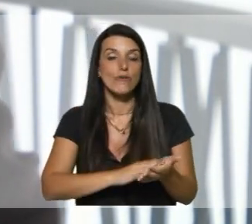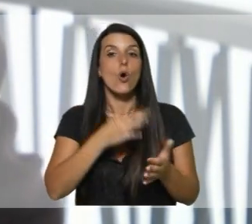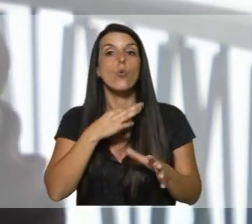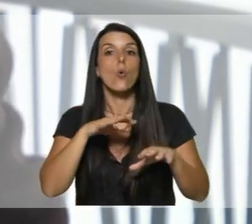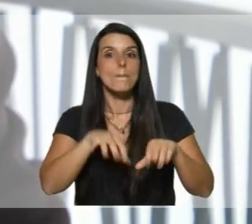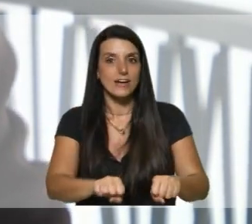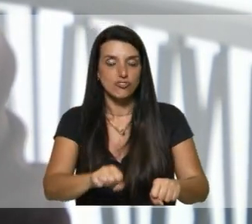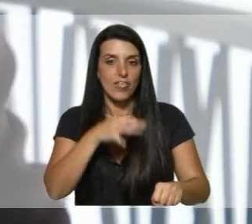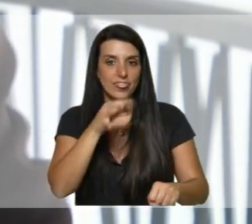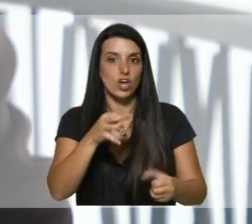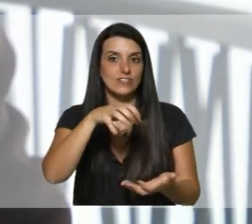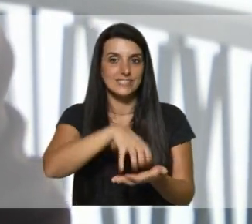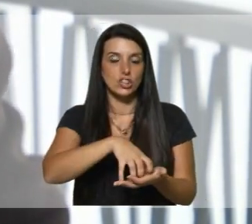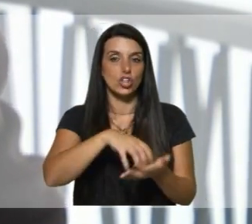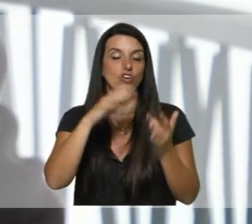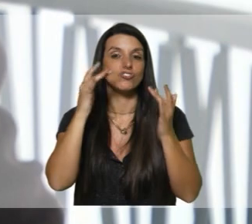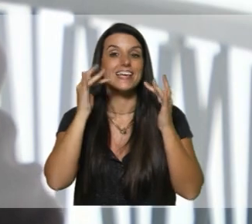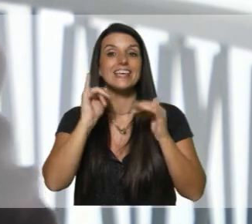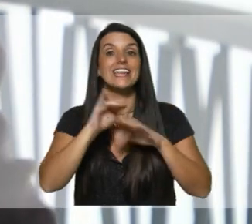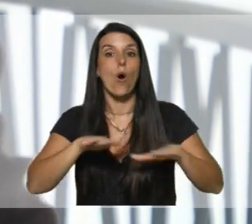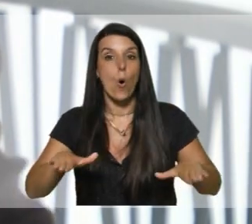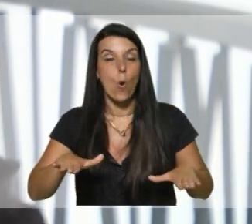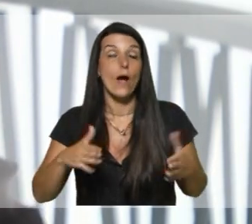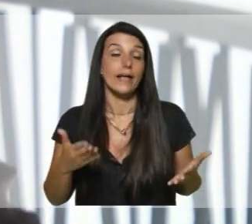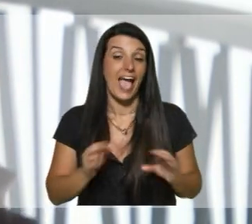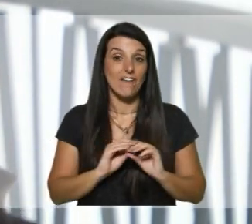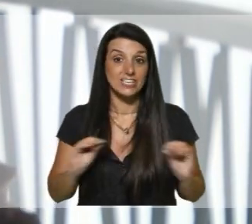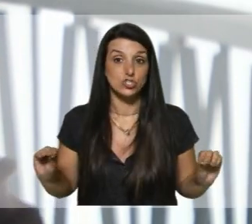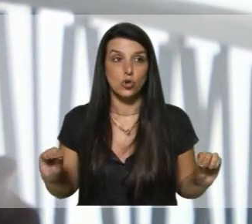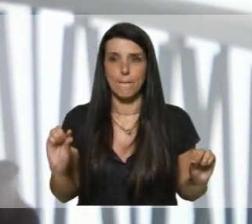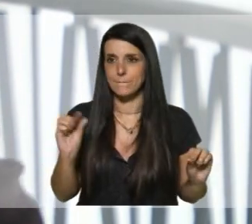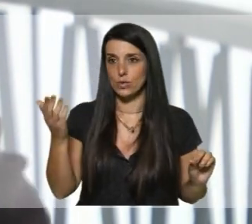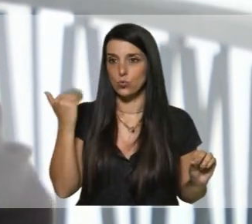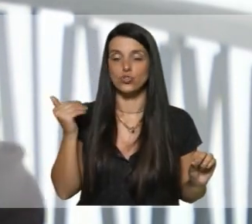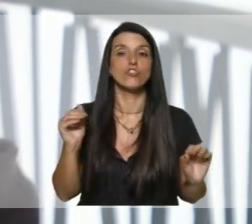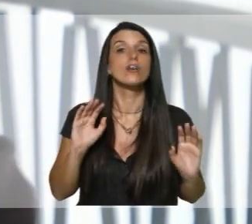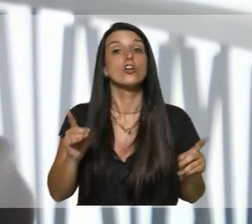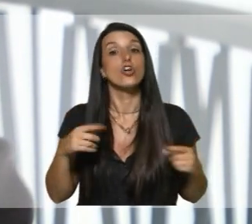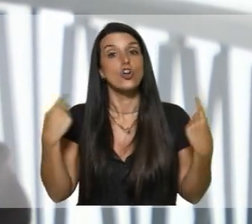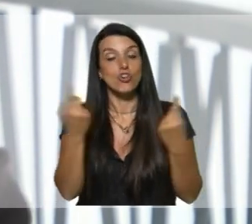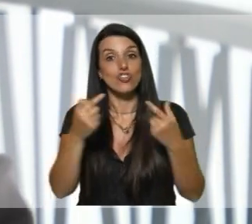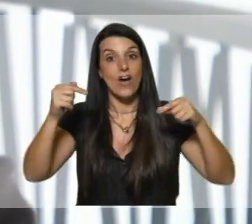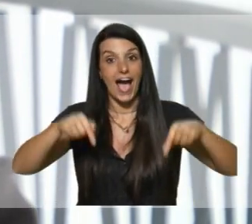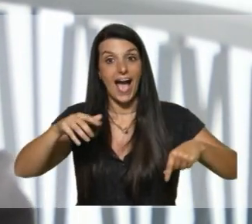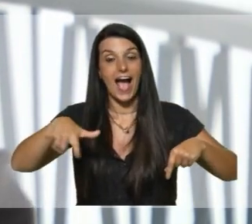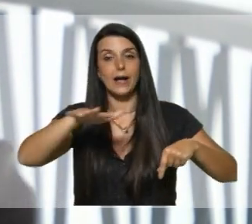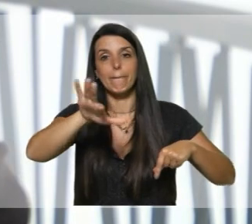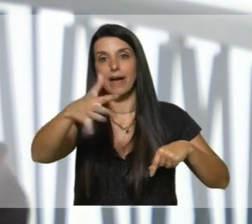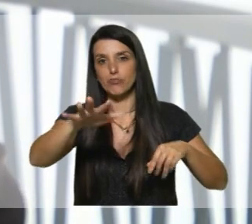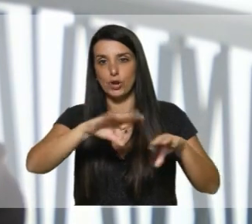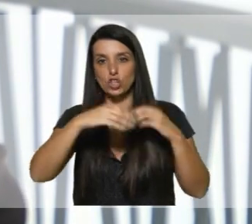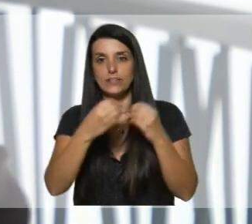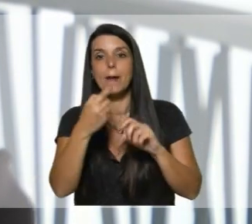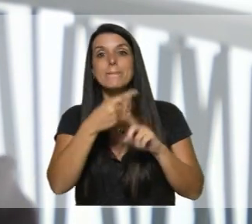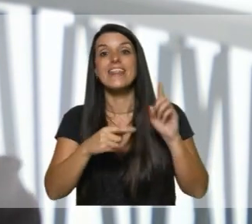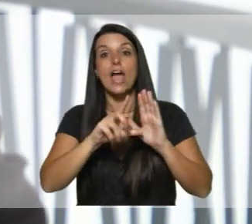ocupación, como les decía, de estos centros del INAU que se anunció hace minutos nada más. Nosotros estamos aquí, se estima que aproximadamente